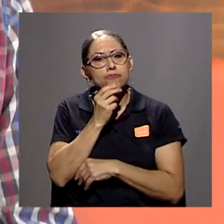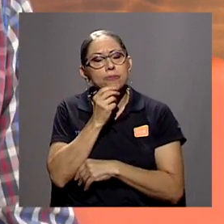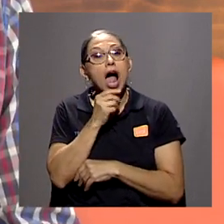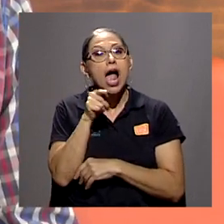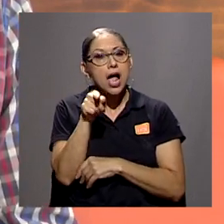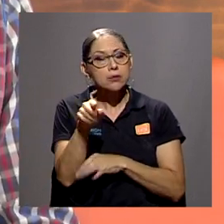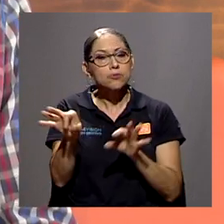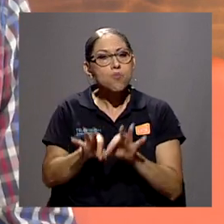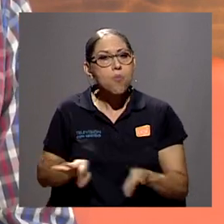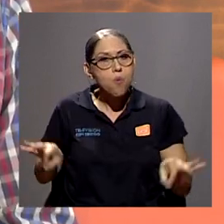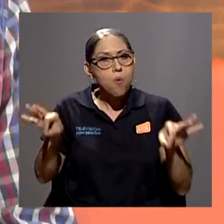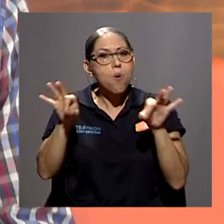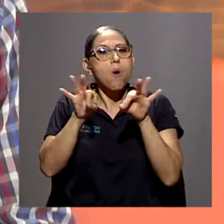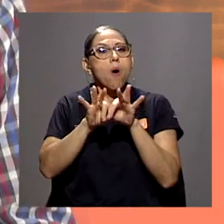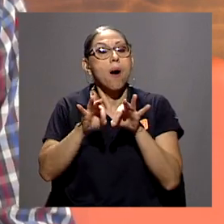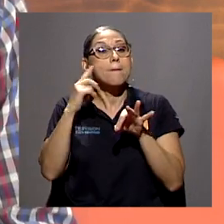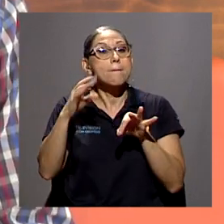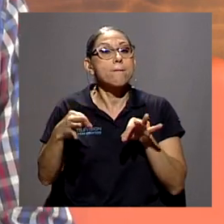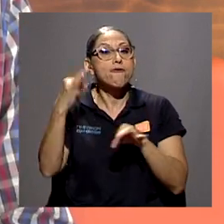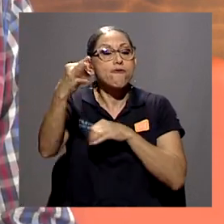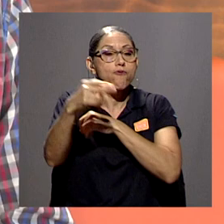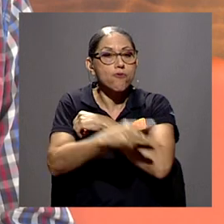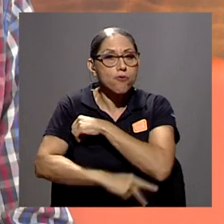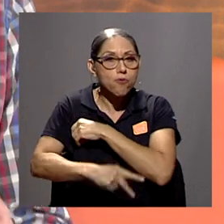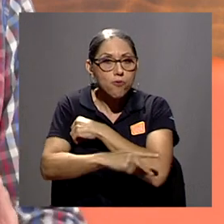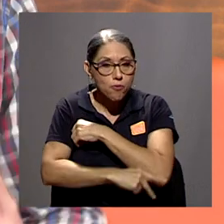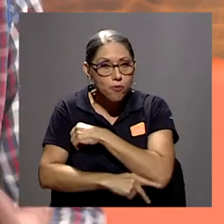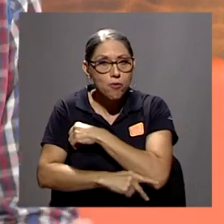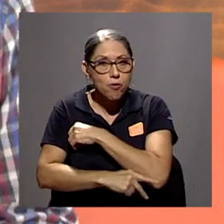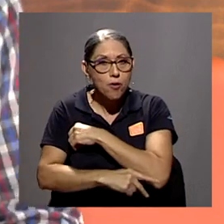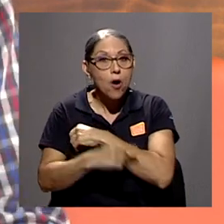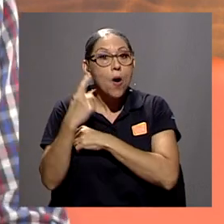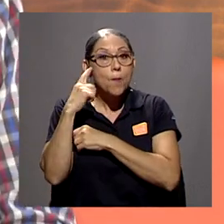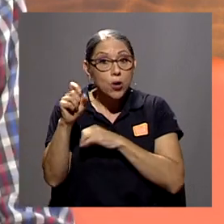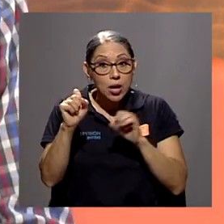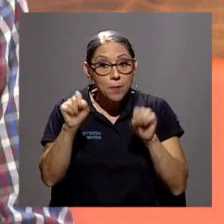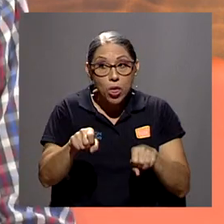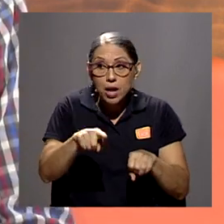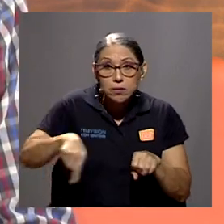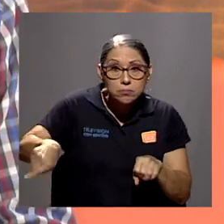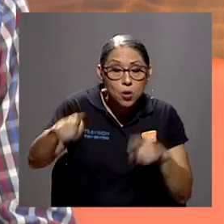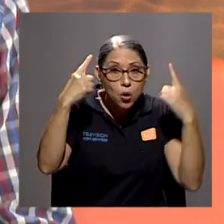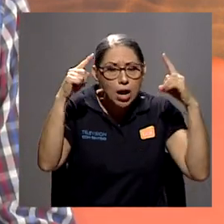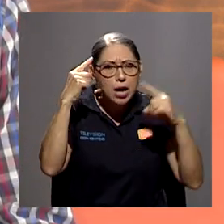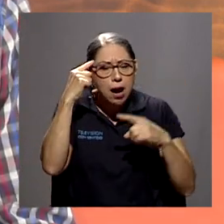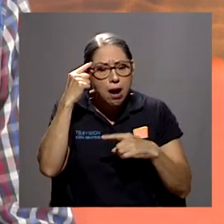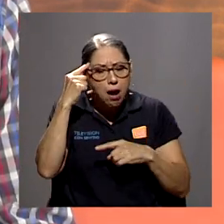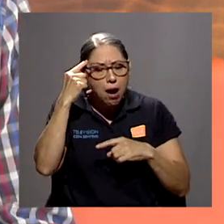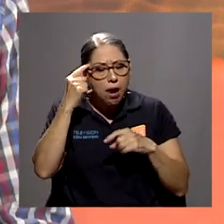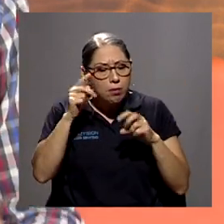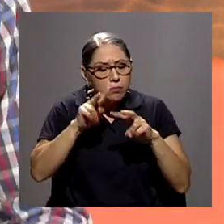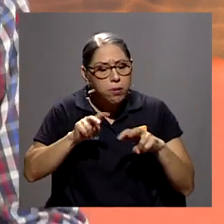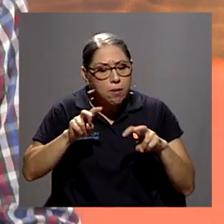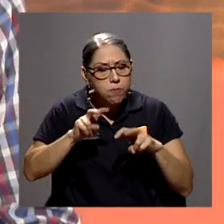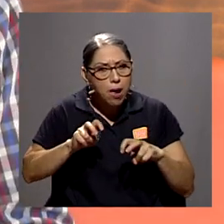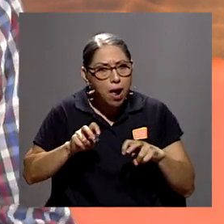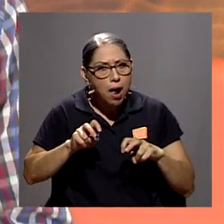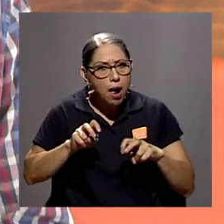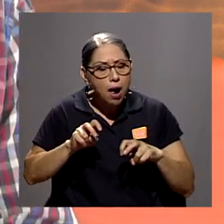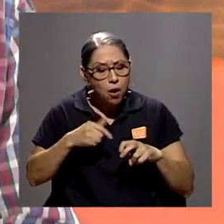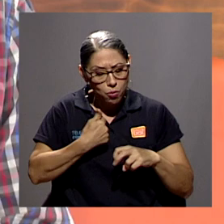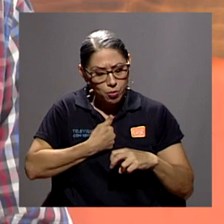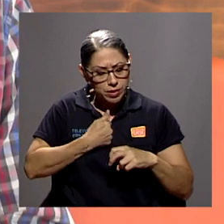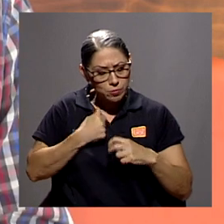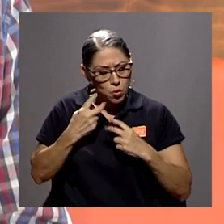importante incluso para el futuro del país porque porque el general reflexión genera automáticamente cuestionarse